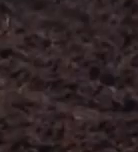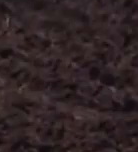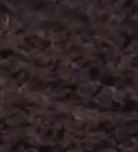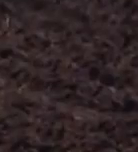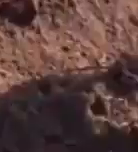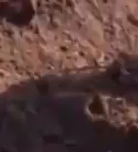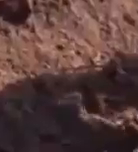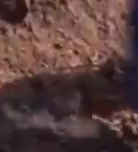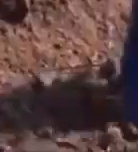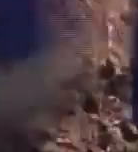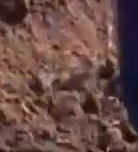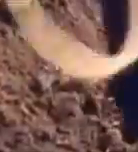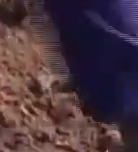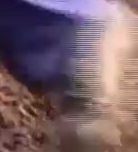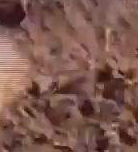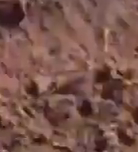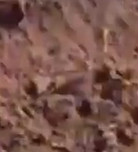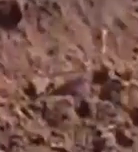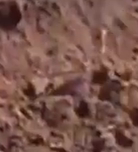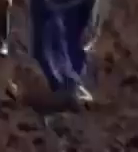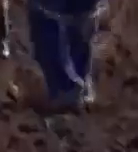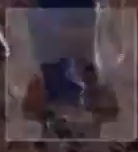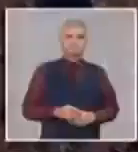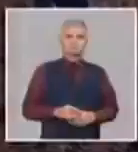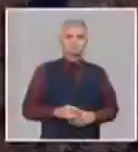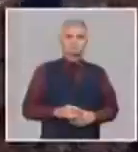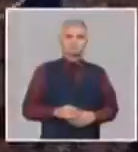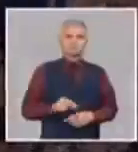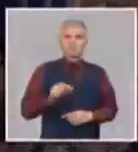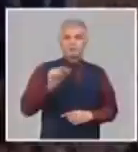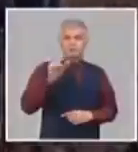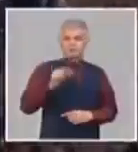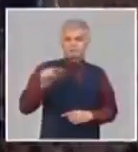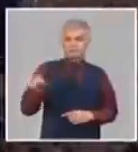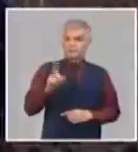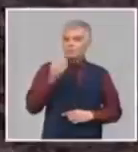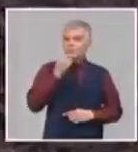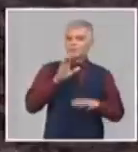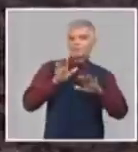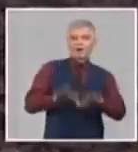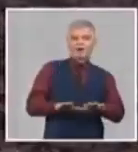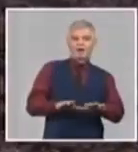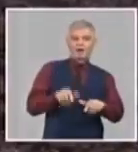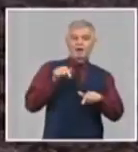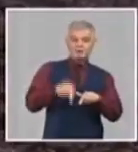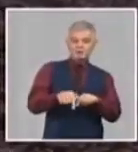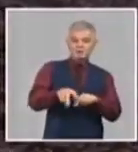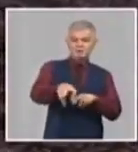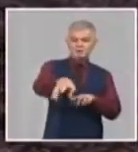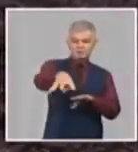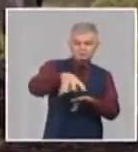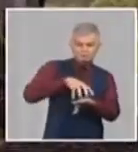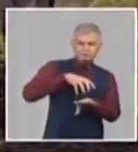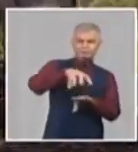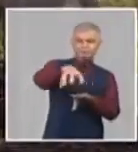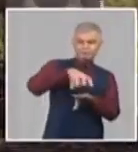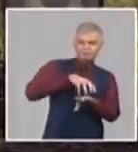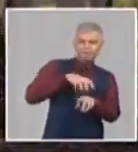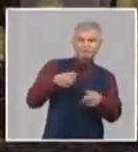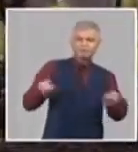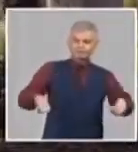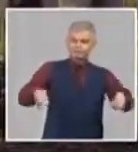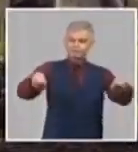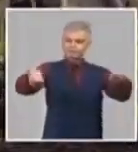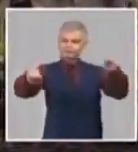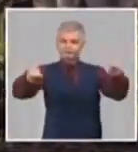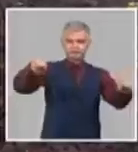están entre los que no pueden detener sus labores. Marcan la distancia establecida sobre el surco y añaden una nueva prenda a sus